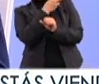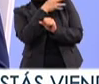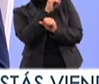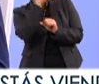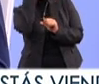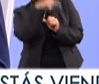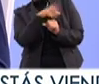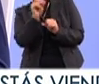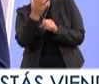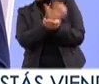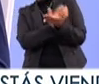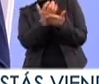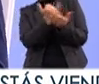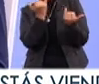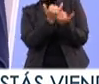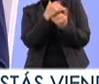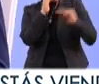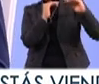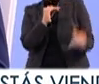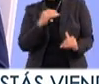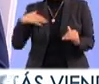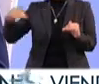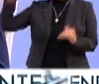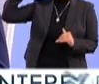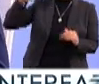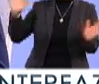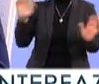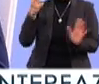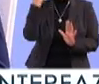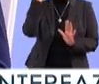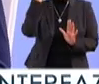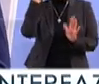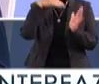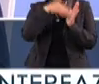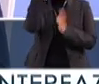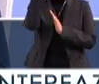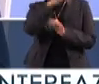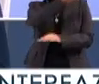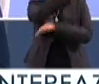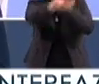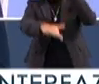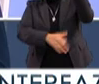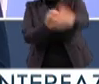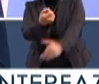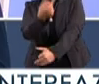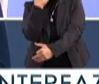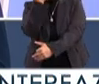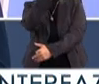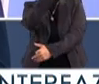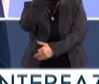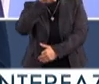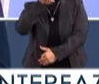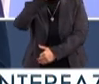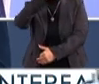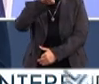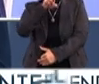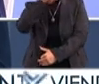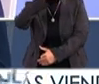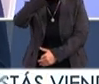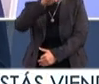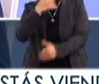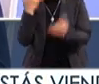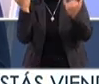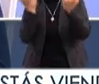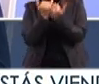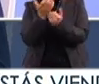porque creemos que no son de la misma calidad pero hoy en día desde el 2010 todos los medicamentos genéricos que se venden en el mercado deben